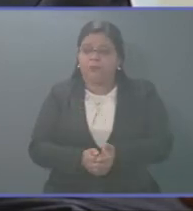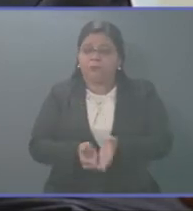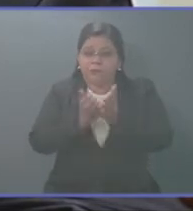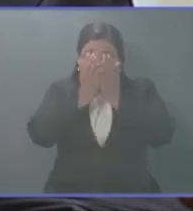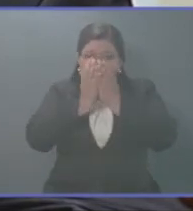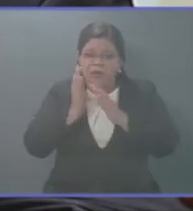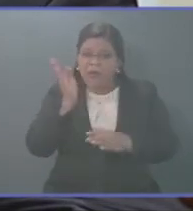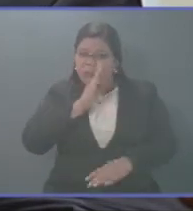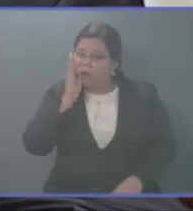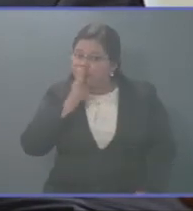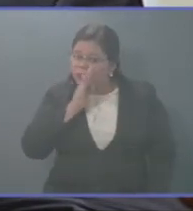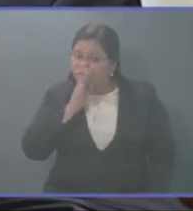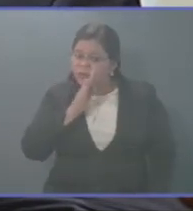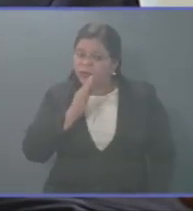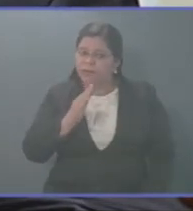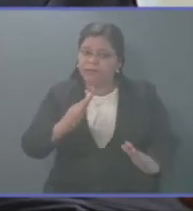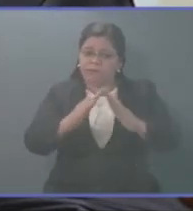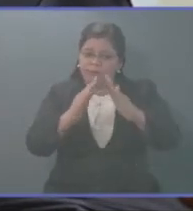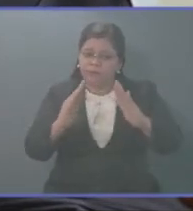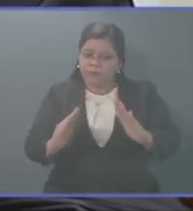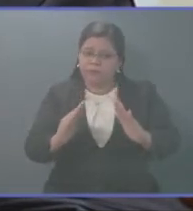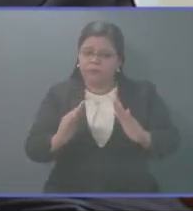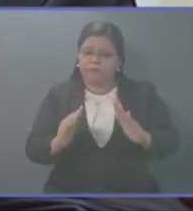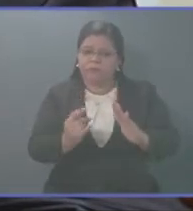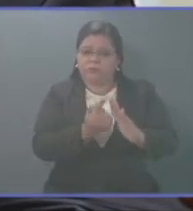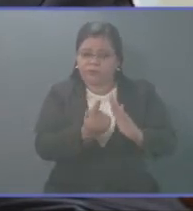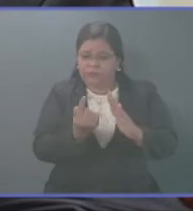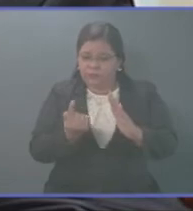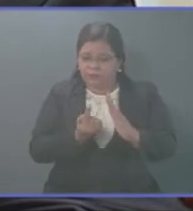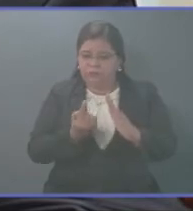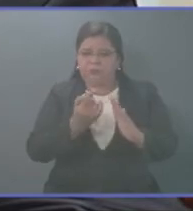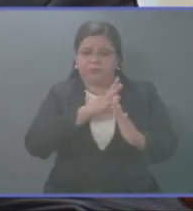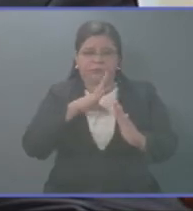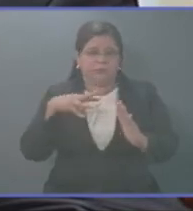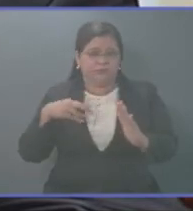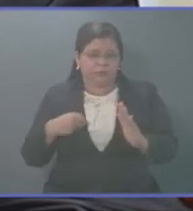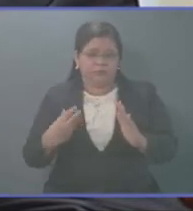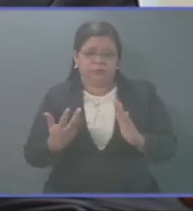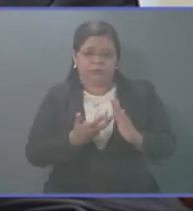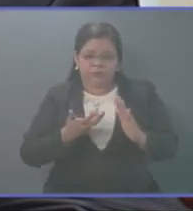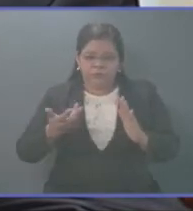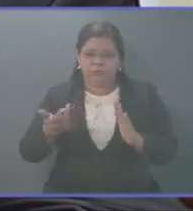sucia que reciben nuestras familias salvadoreñas.